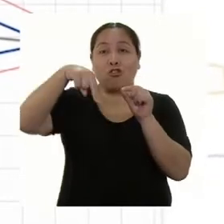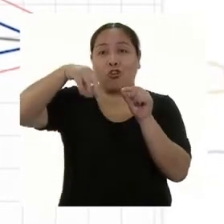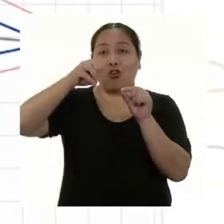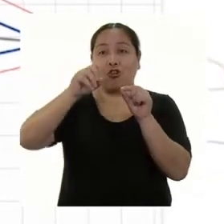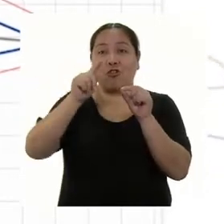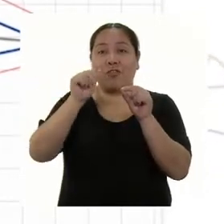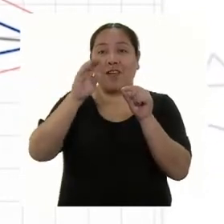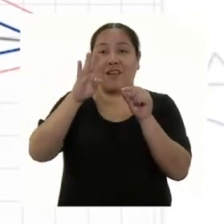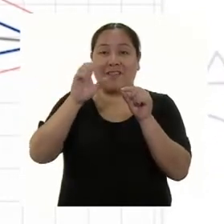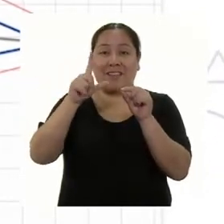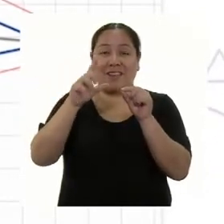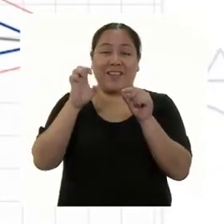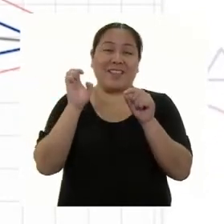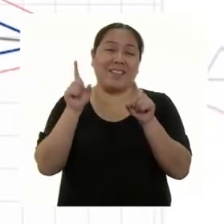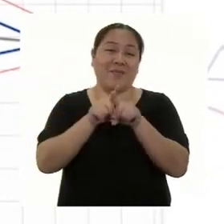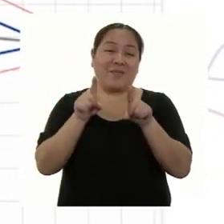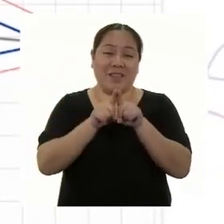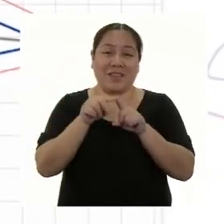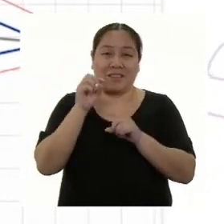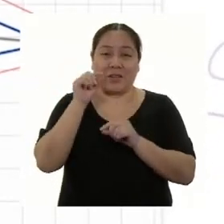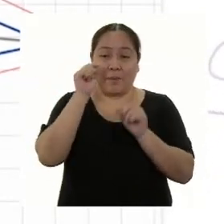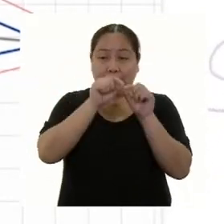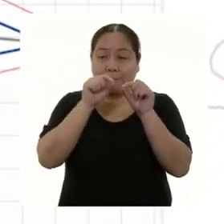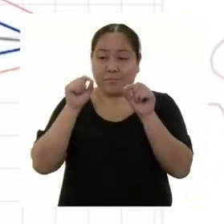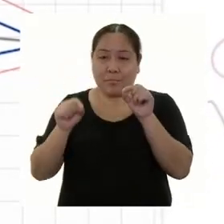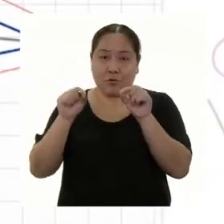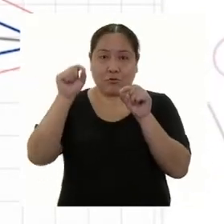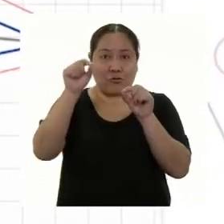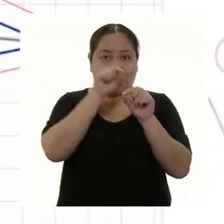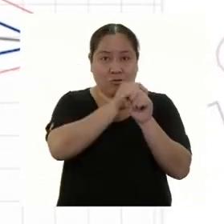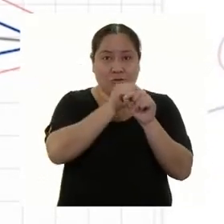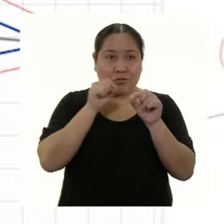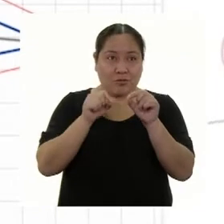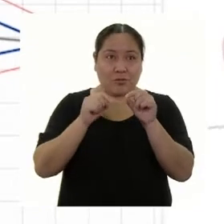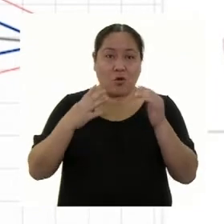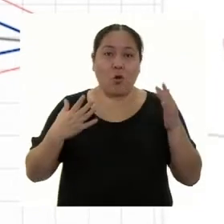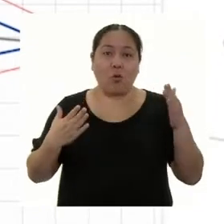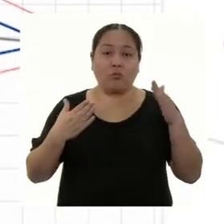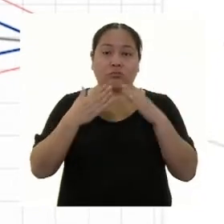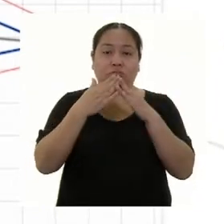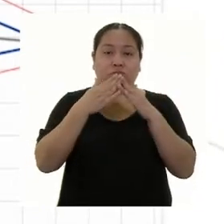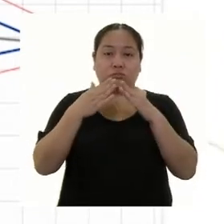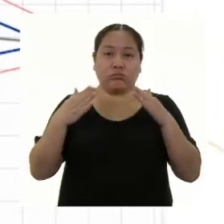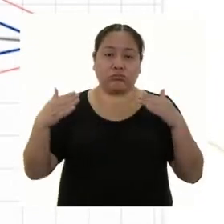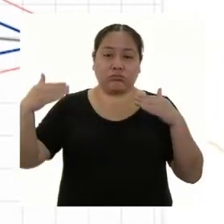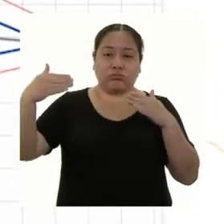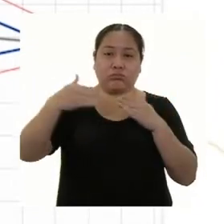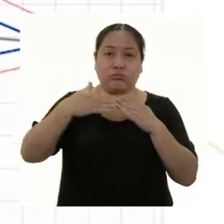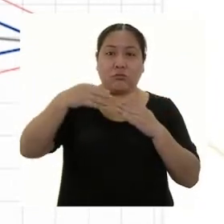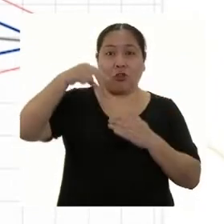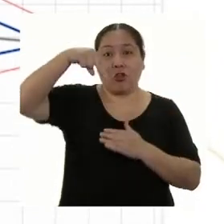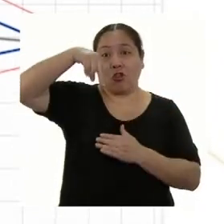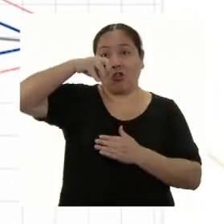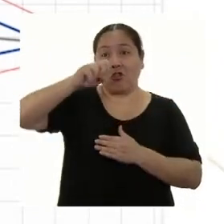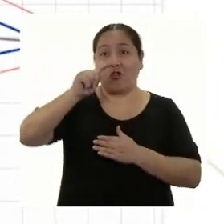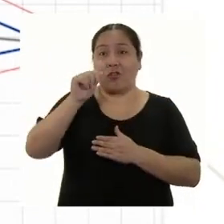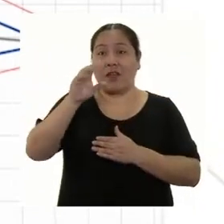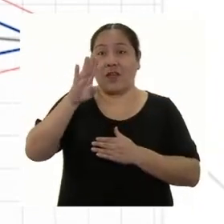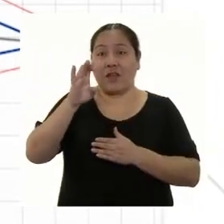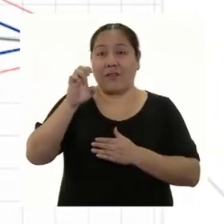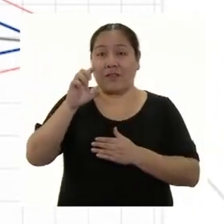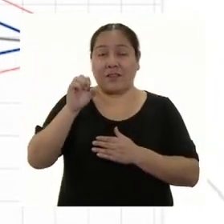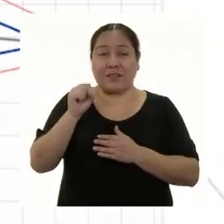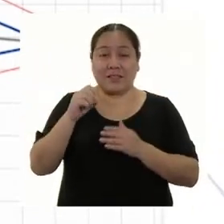notable, Sí, son aquellos puntos que se generan a raíz de la intersección de las rectas notables. Para nuestro caso, en